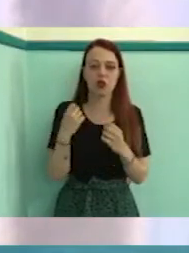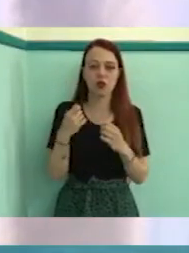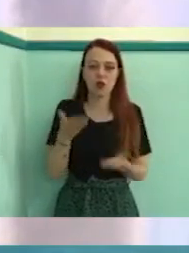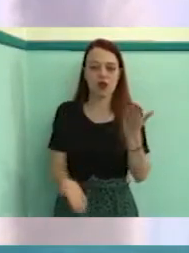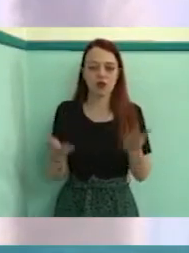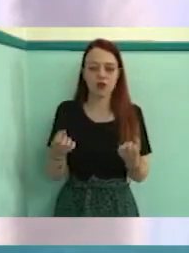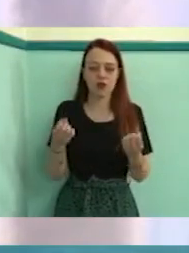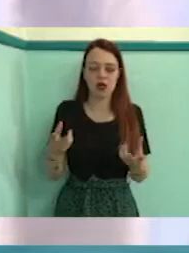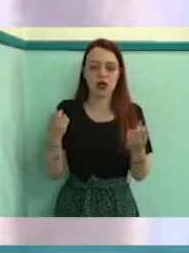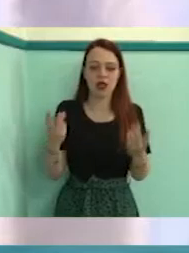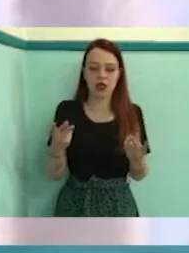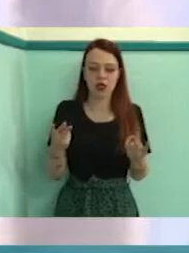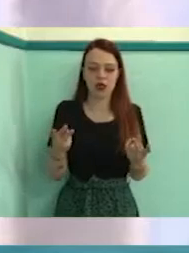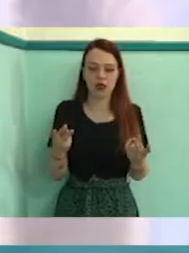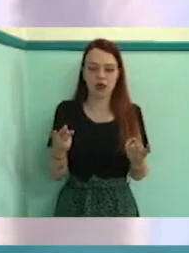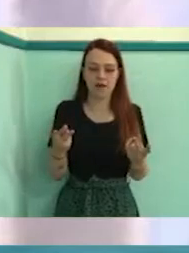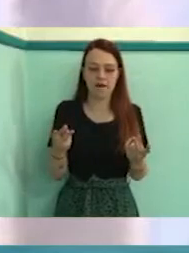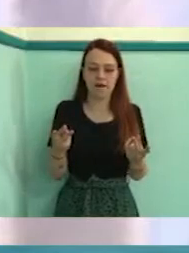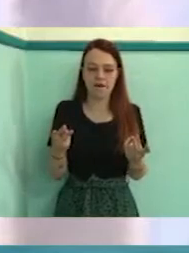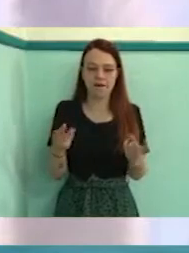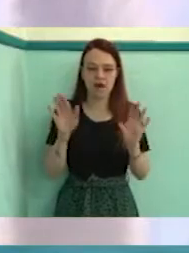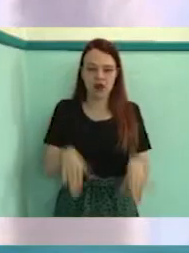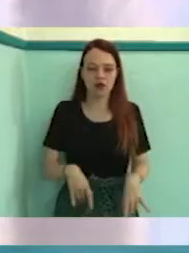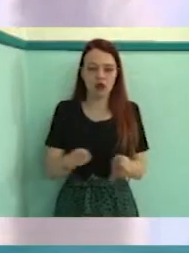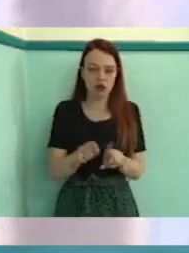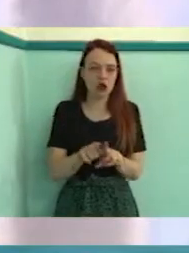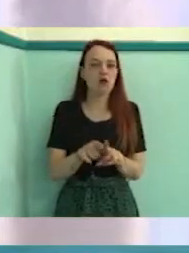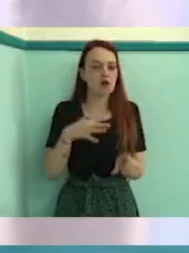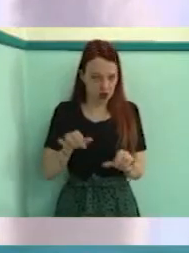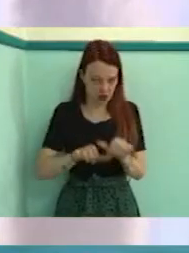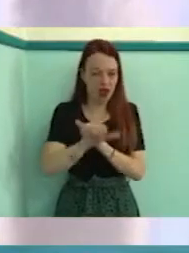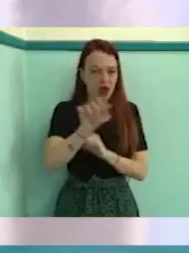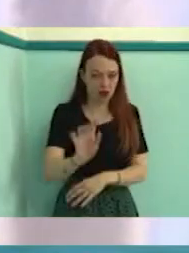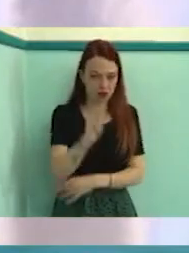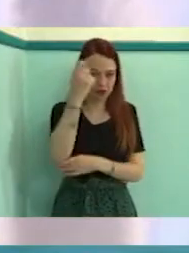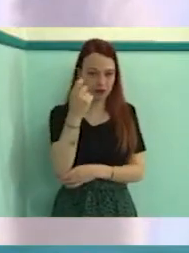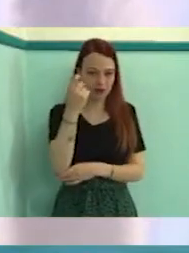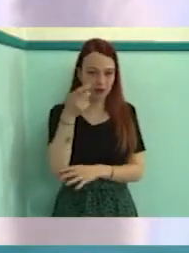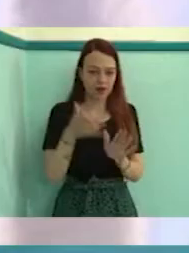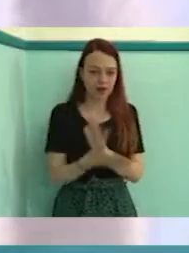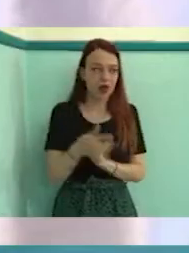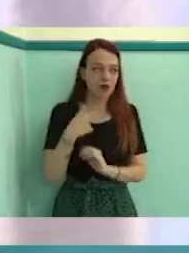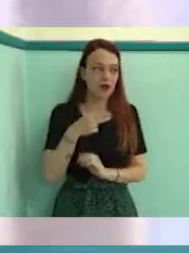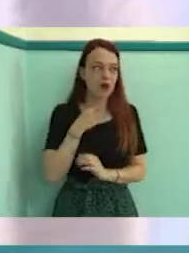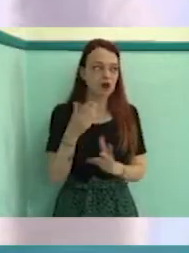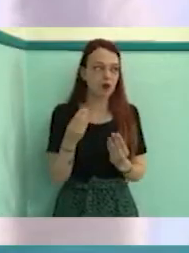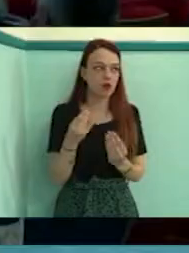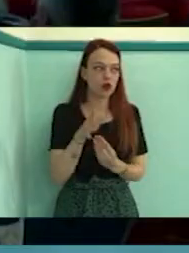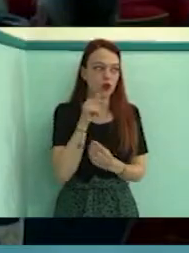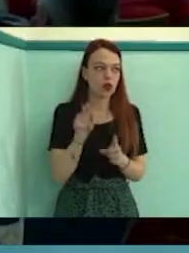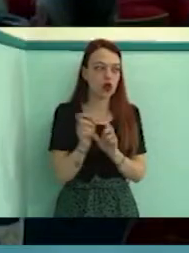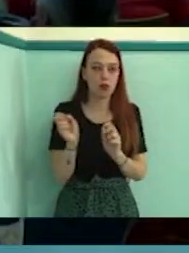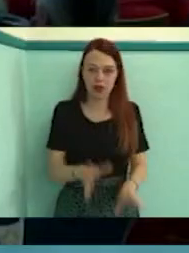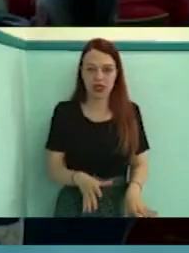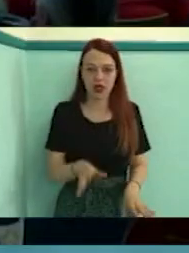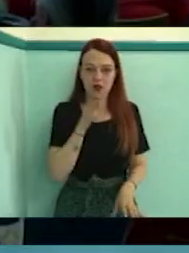ahí ese sería como el último clin llegará llegará y a lo mejor y a lo mejor lo que haces es ponerle Eso me gusta mucho Jos que las tuve que tirar Porque en